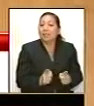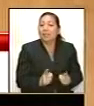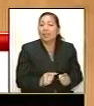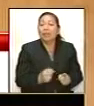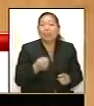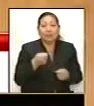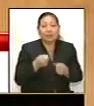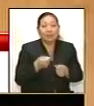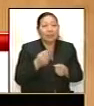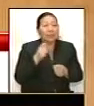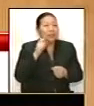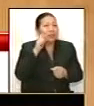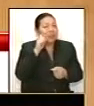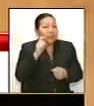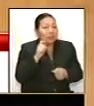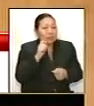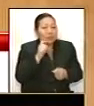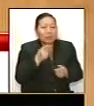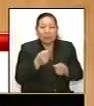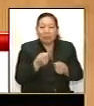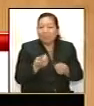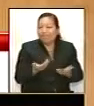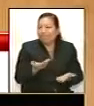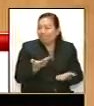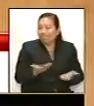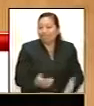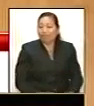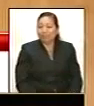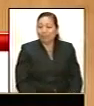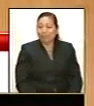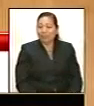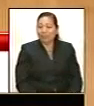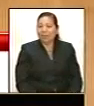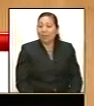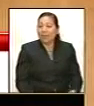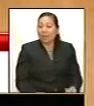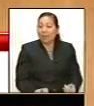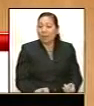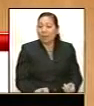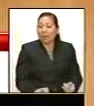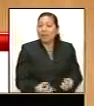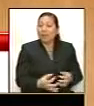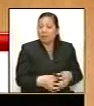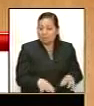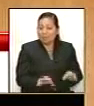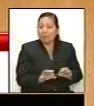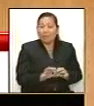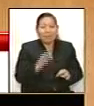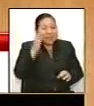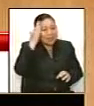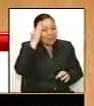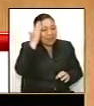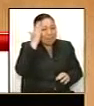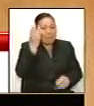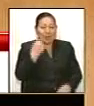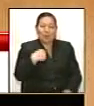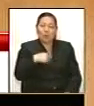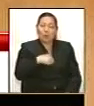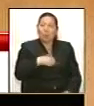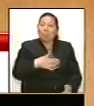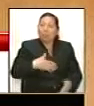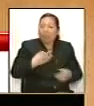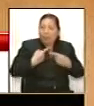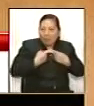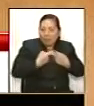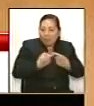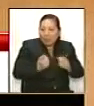chantaje sexual, del acoso, del hostigamiento. Y es como importante saber, para nosotros poder difundir